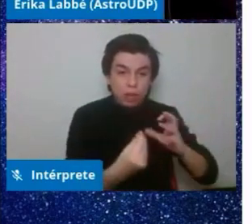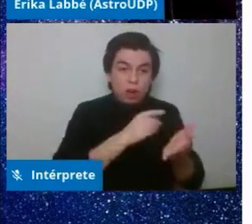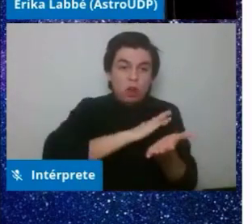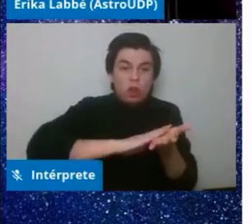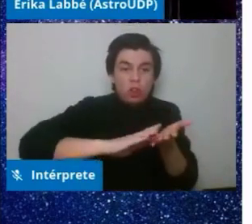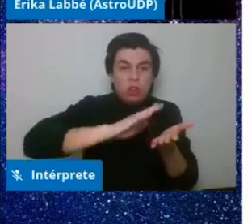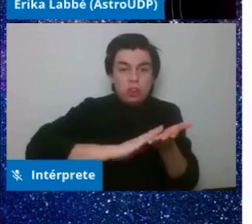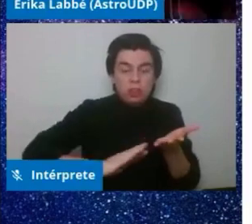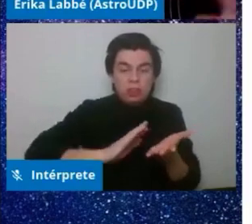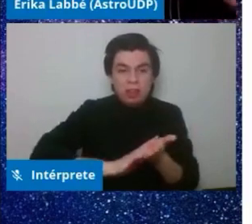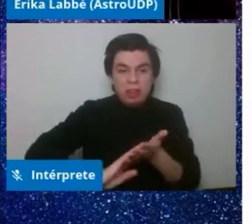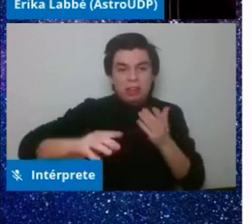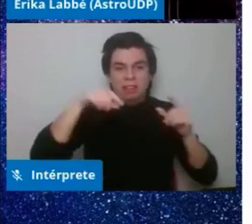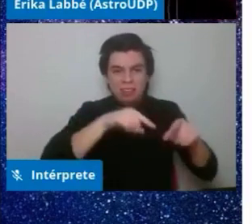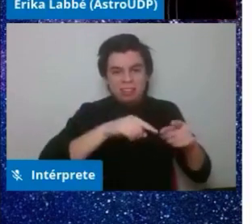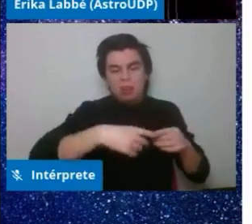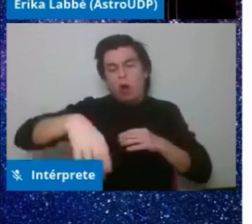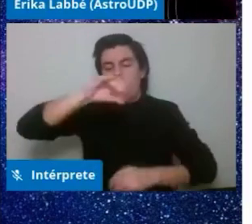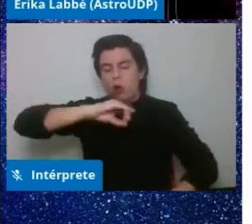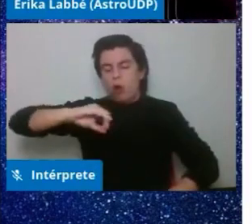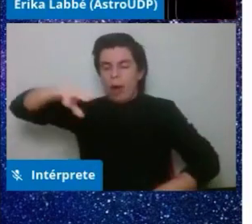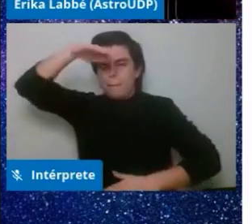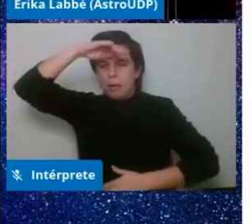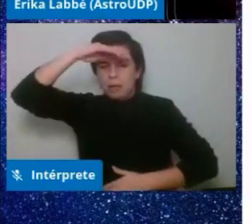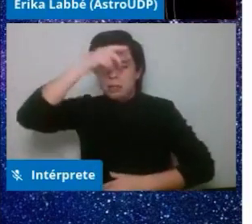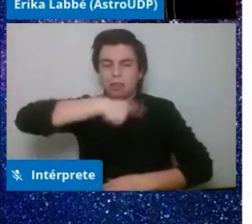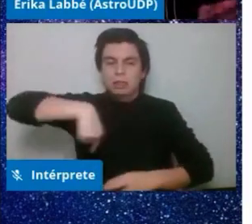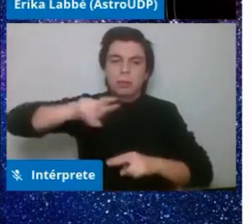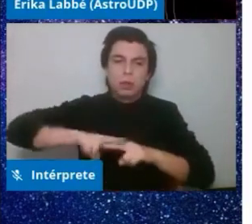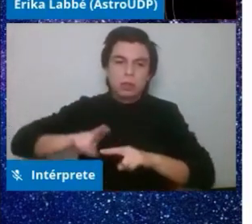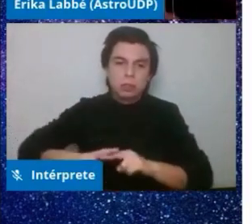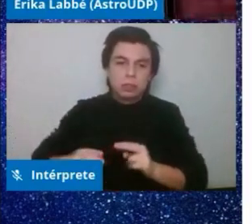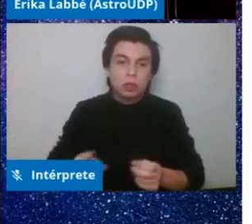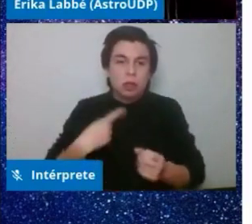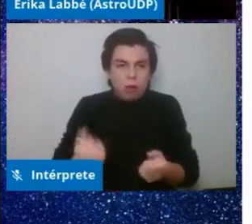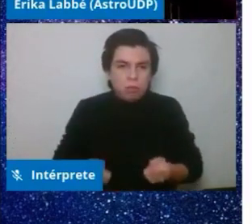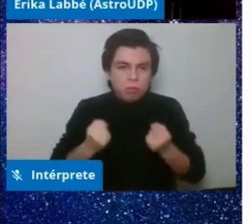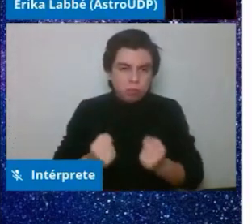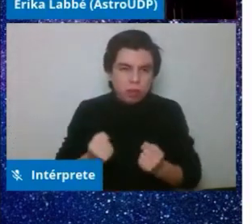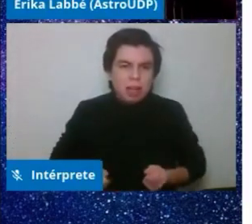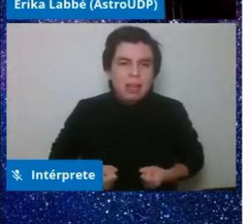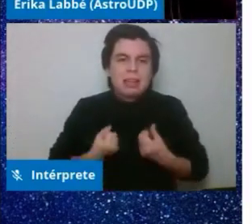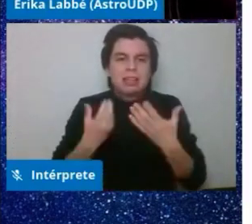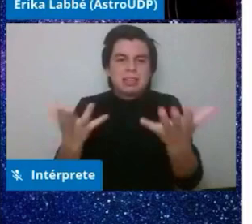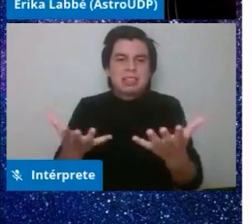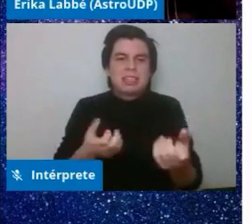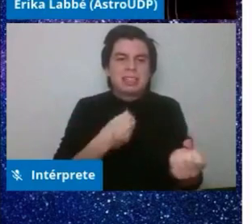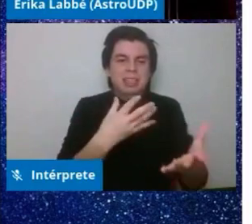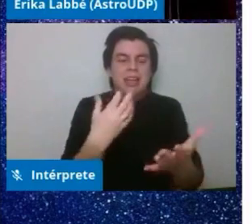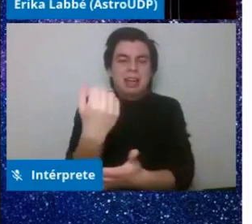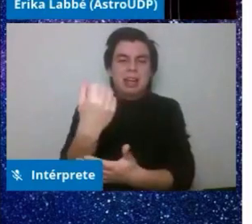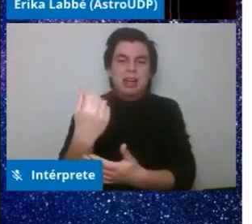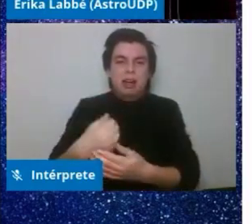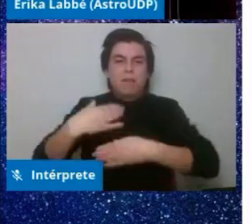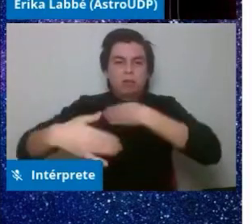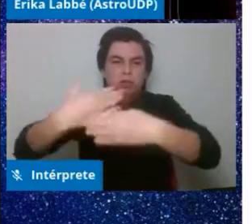estemos creando, lo que sea que estemos diseñando, les sirva a absolutamente todos, sin importar si acaso las personas